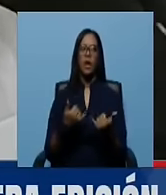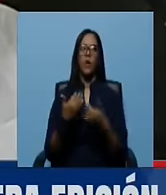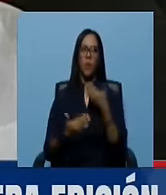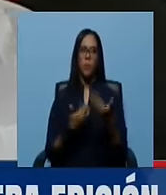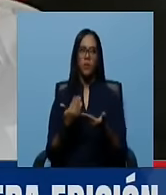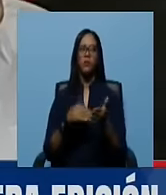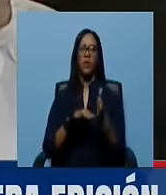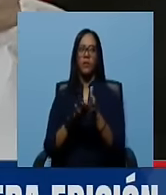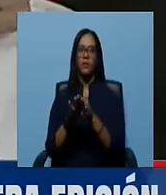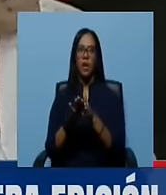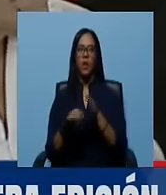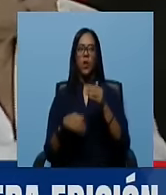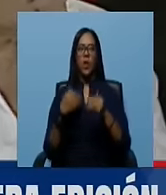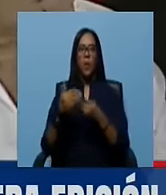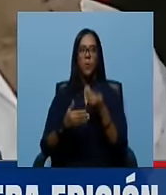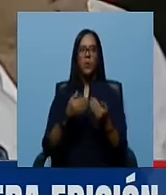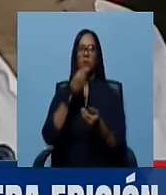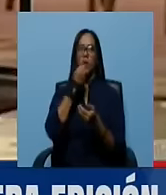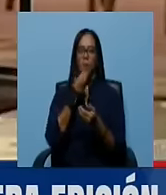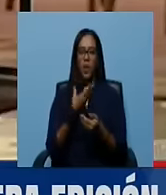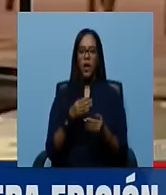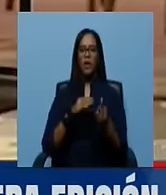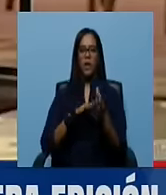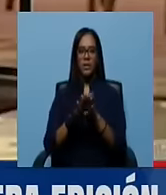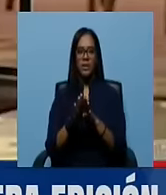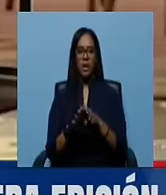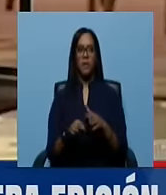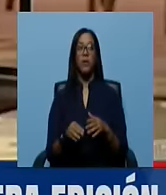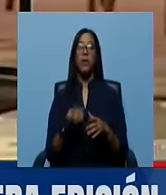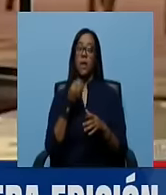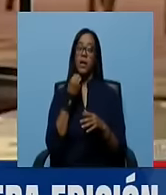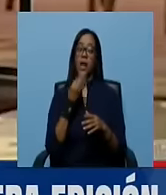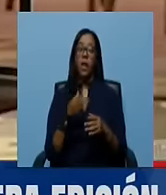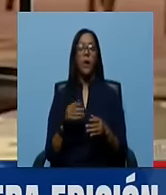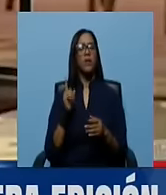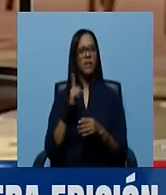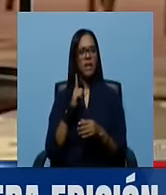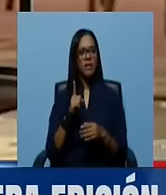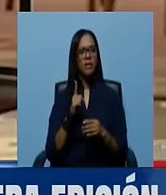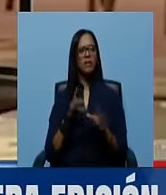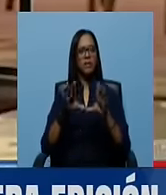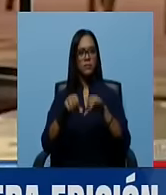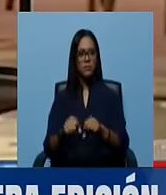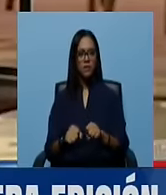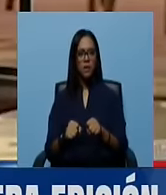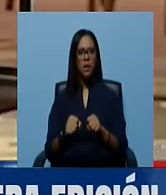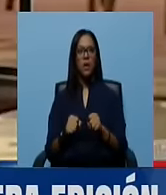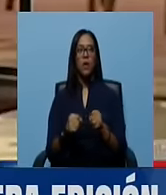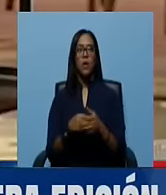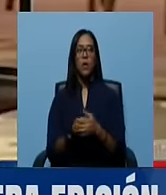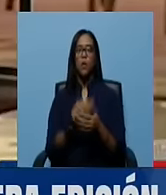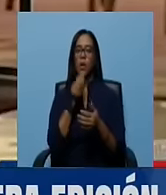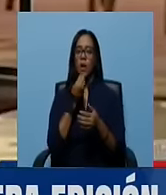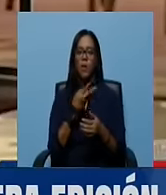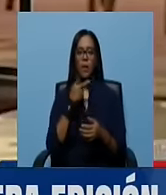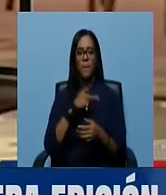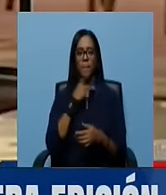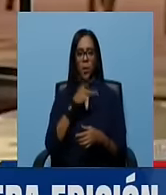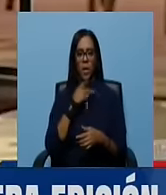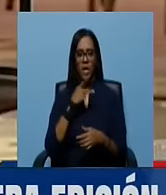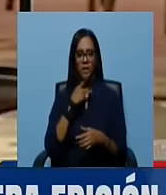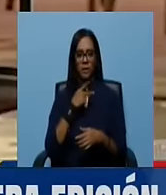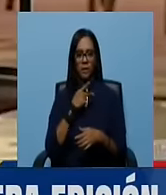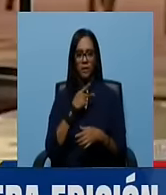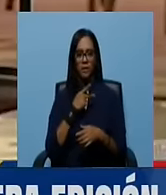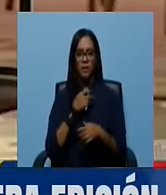avanzado, un proceso bueno y avanzado, afortunadamente, que debe ser consolidada con una acertada política